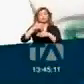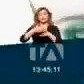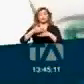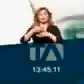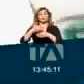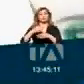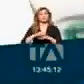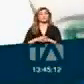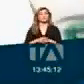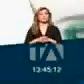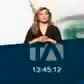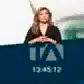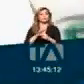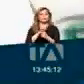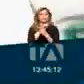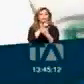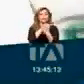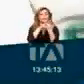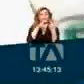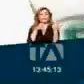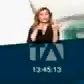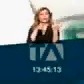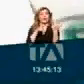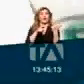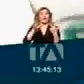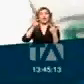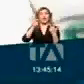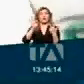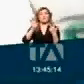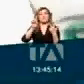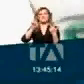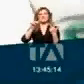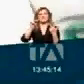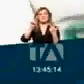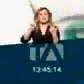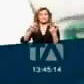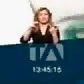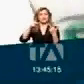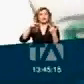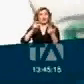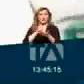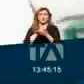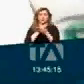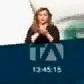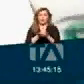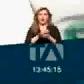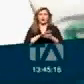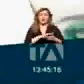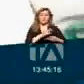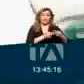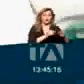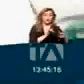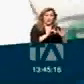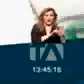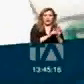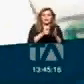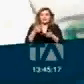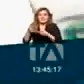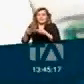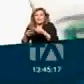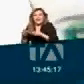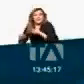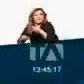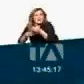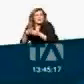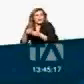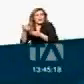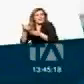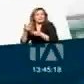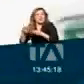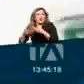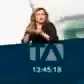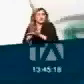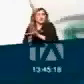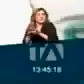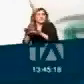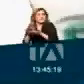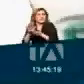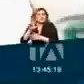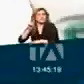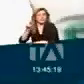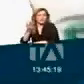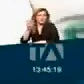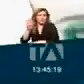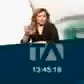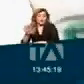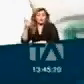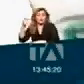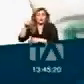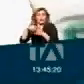procesados. Frank Chadbourne confesó que ayudó a lavar 3,5 millones de dólares. A él ya le decomisaron bienes por casi